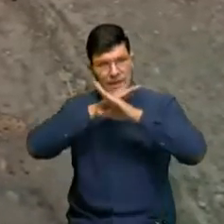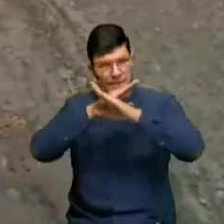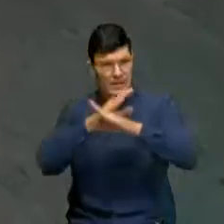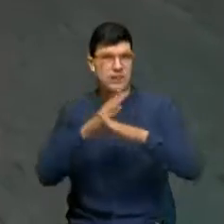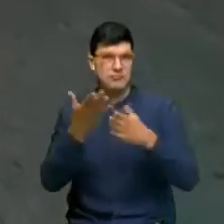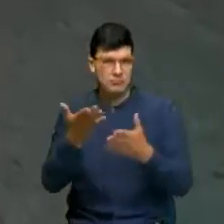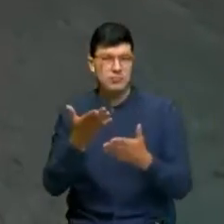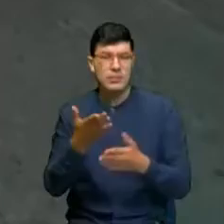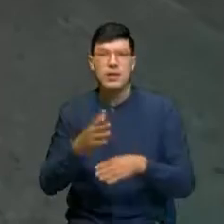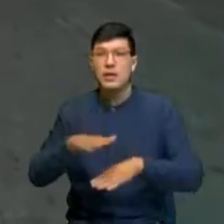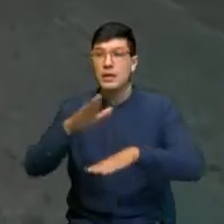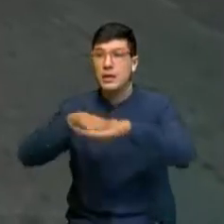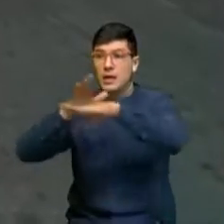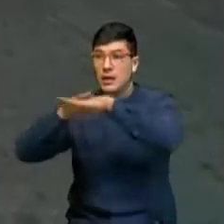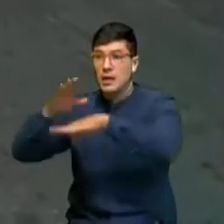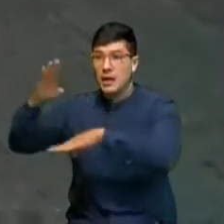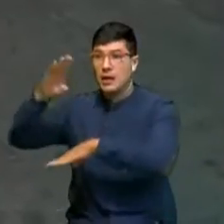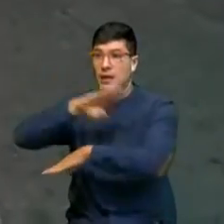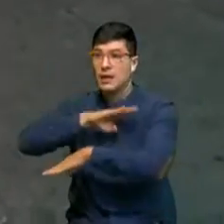alcaldías por el mal estado de las vías